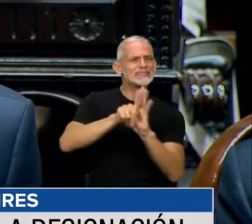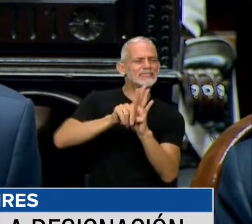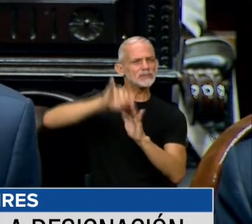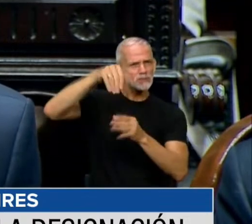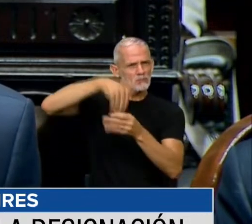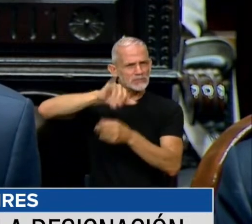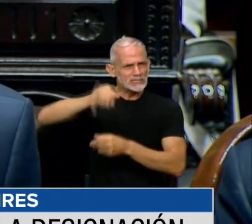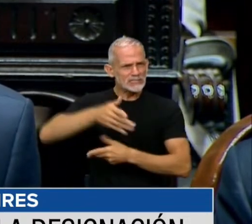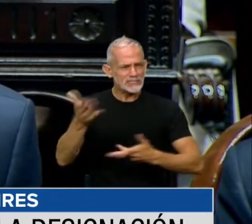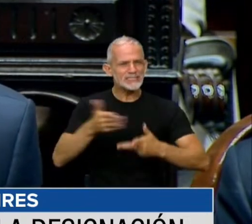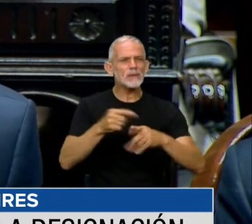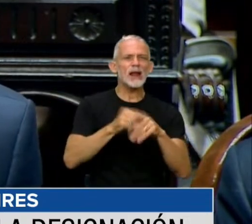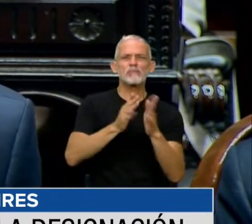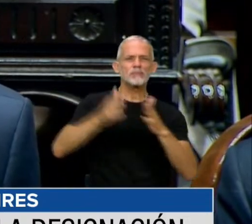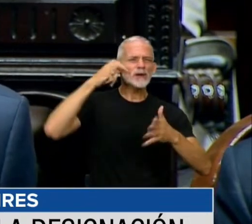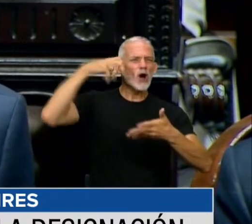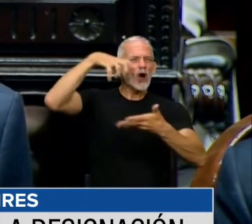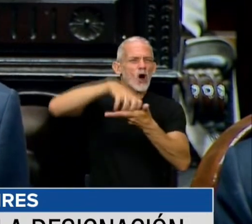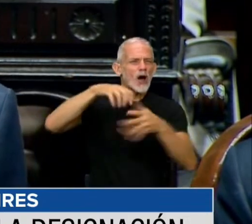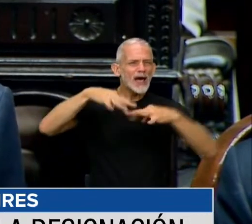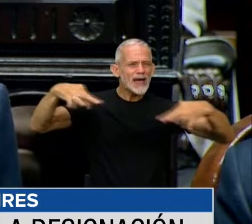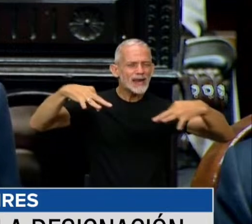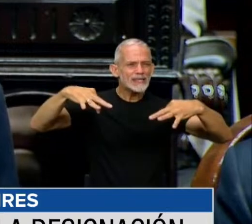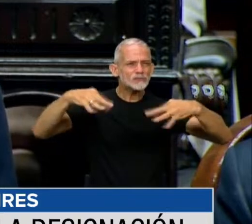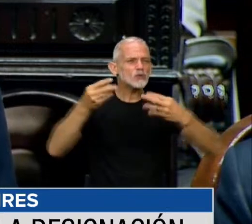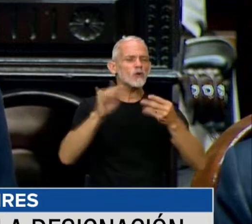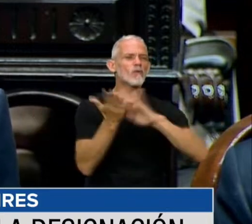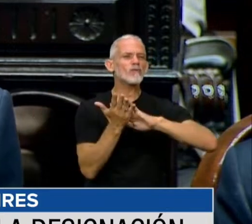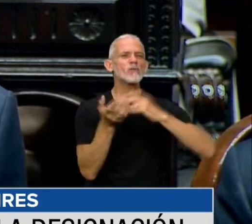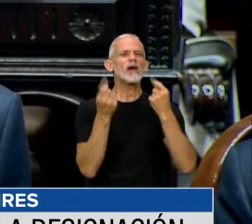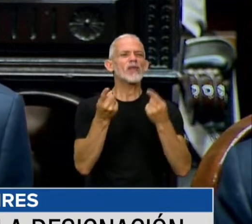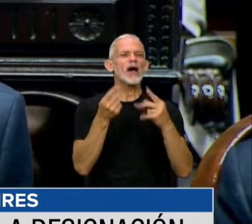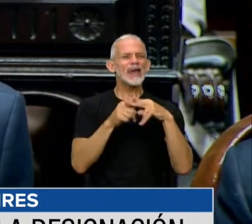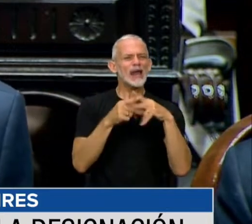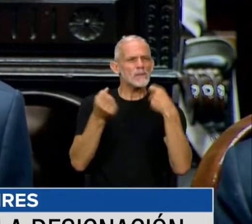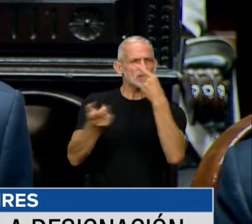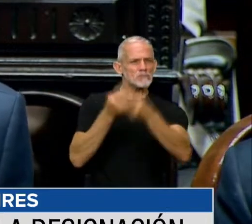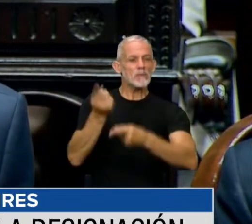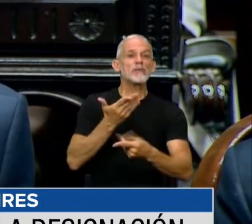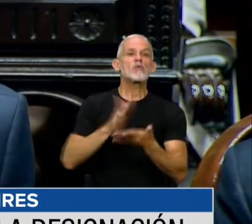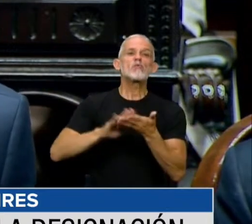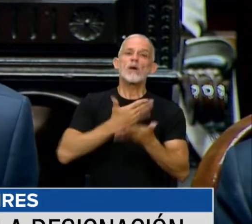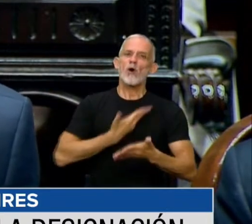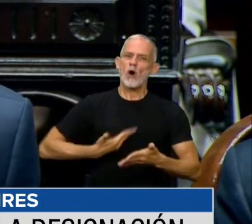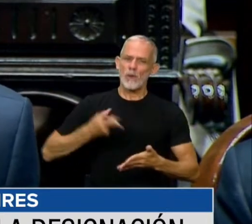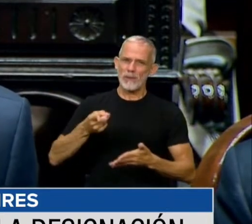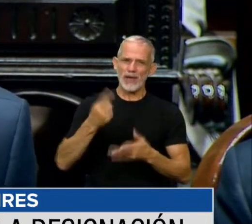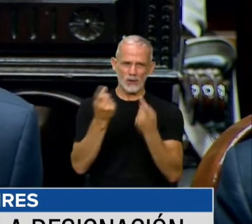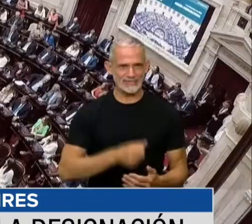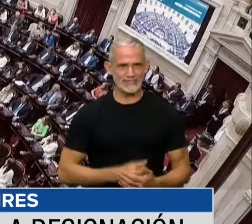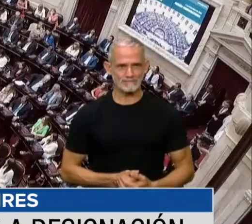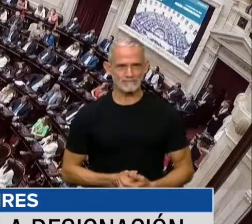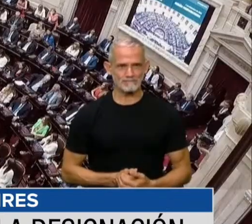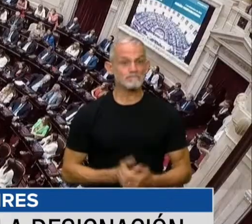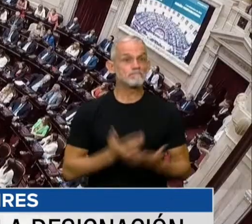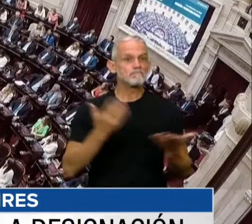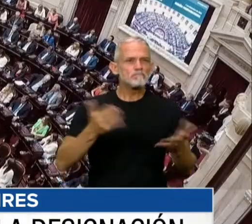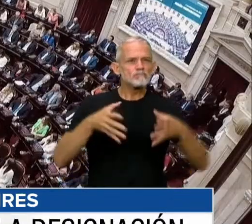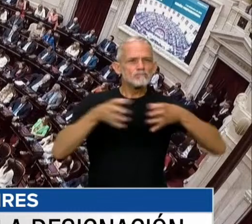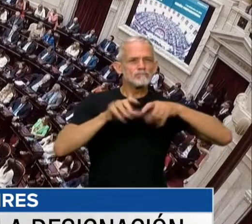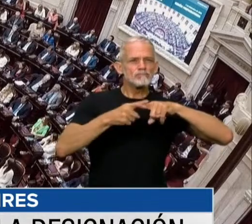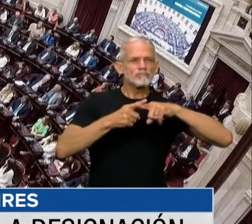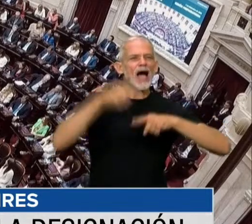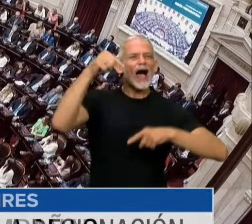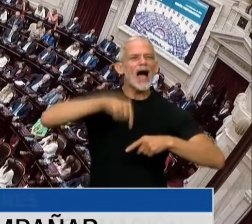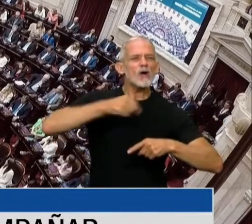transitar este Congreso, dando las herramientas que un nuevo gobierno necesita. Muchas gracias. Desde el bloque